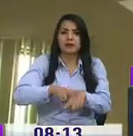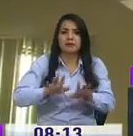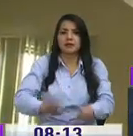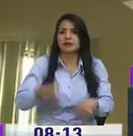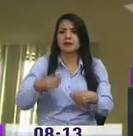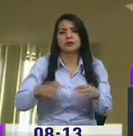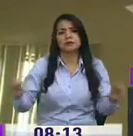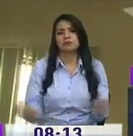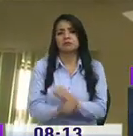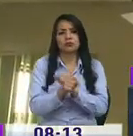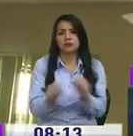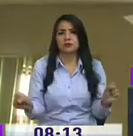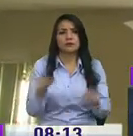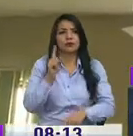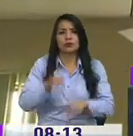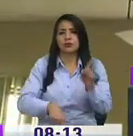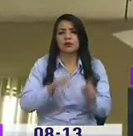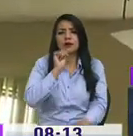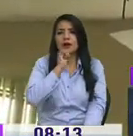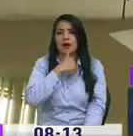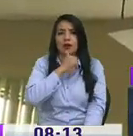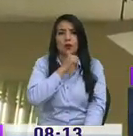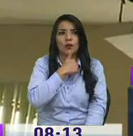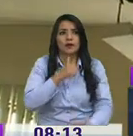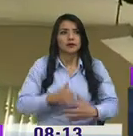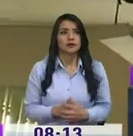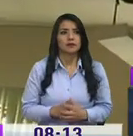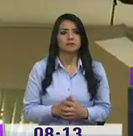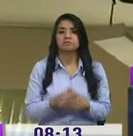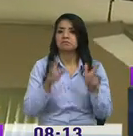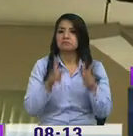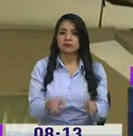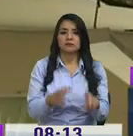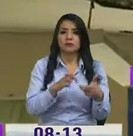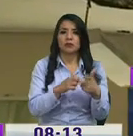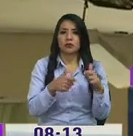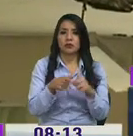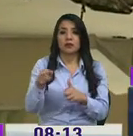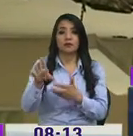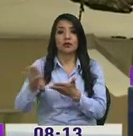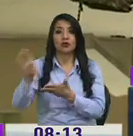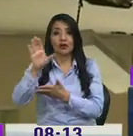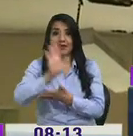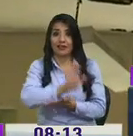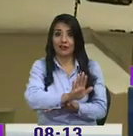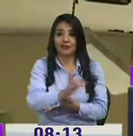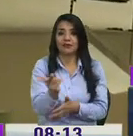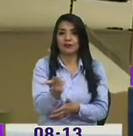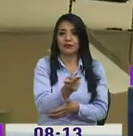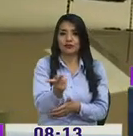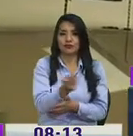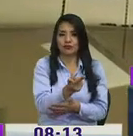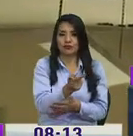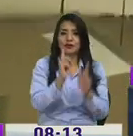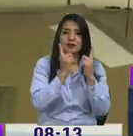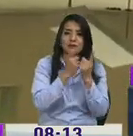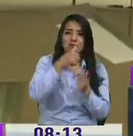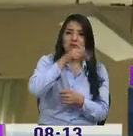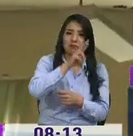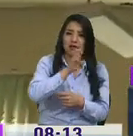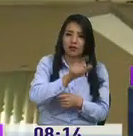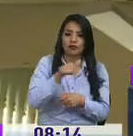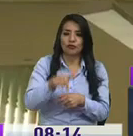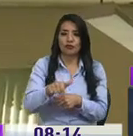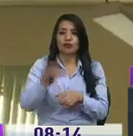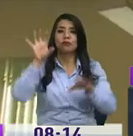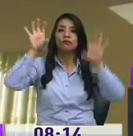que estas estructuras puedan soportar, y usted ve que es el mismo problema tanto de la Providencia, de San Andrés, del San Pedro y también de los